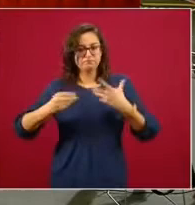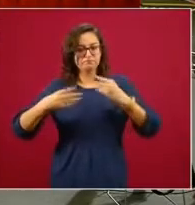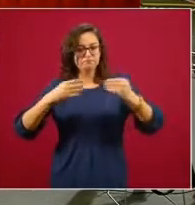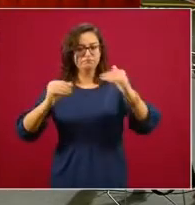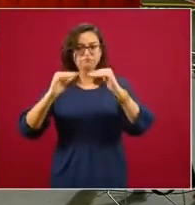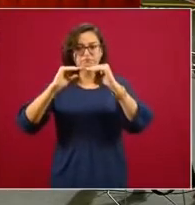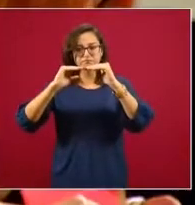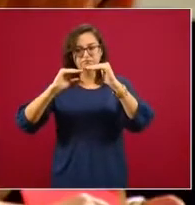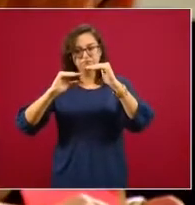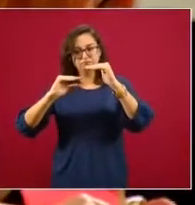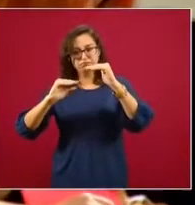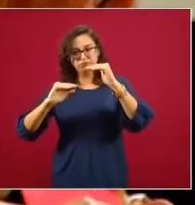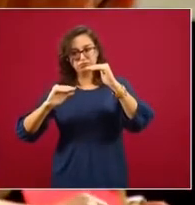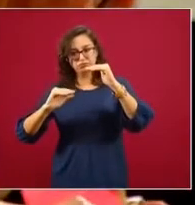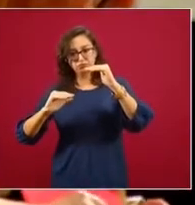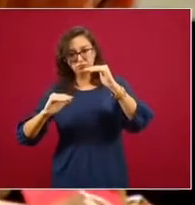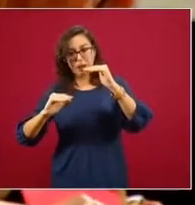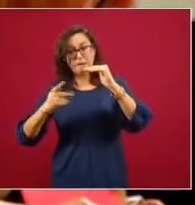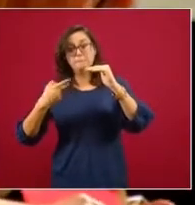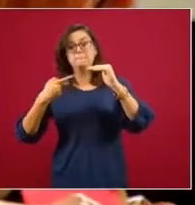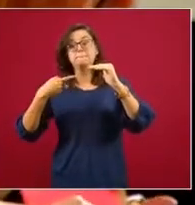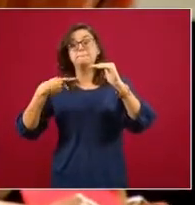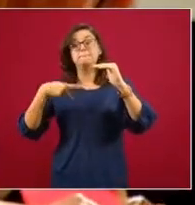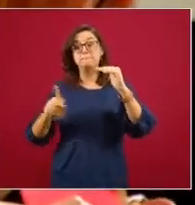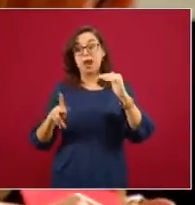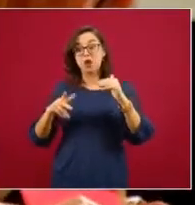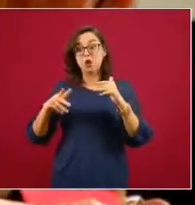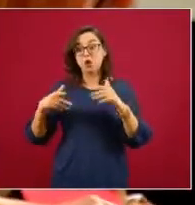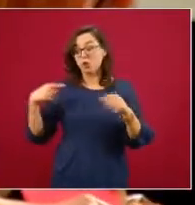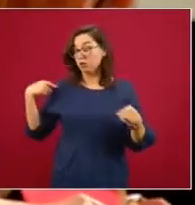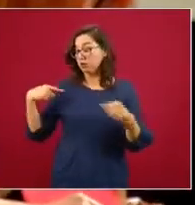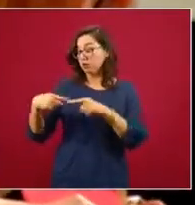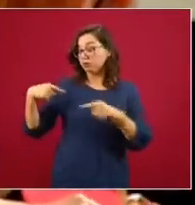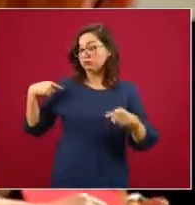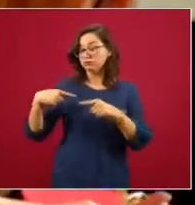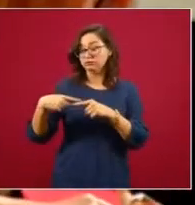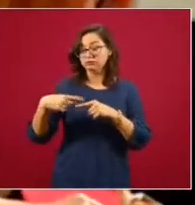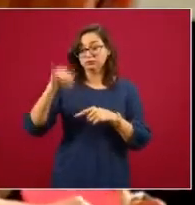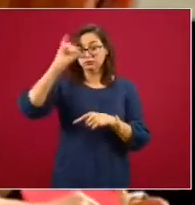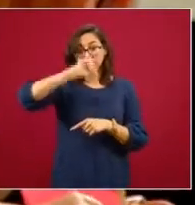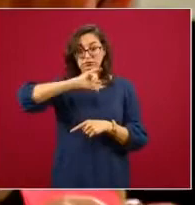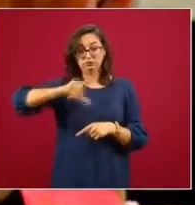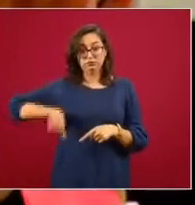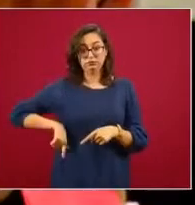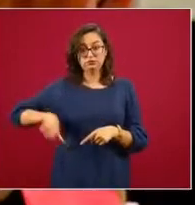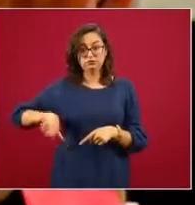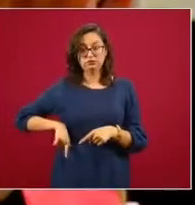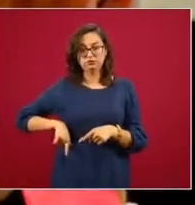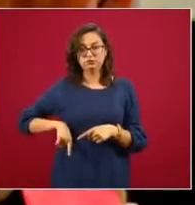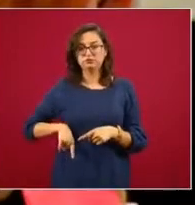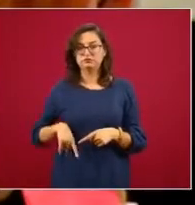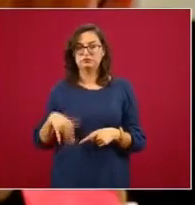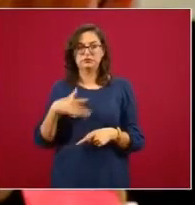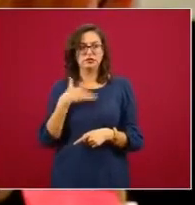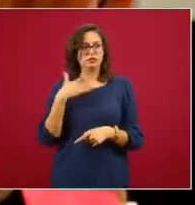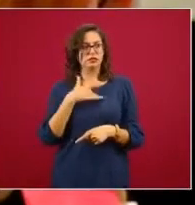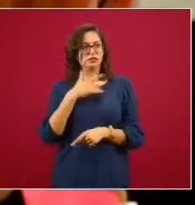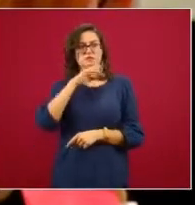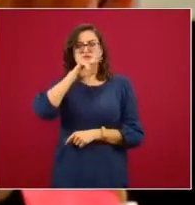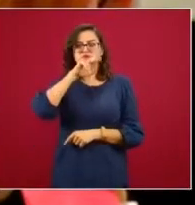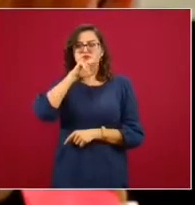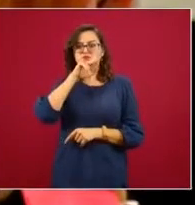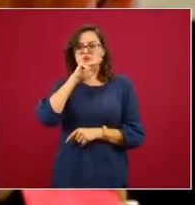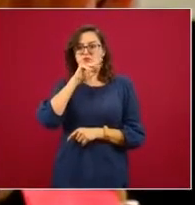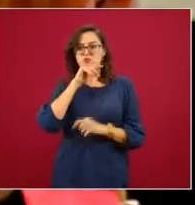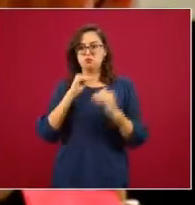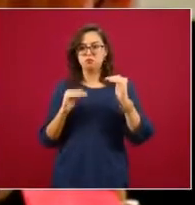contagios. Sin embargo, durante el transcurso de la semana, la jefa de gobierno, la doctora Claudia Sheinbaum, habla con preocupación al respecto de